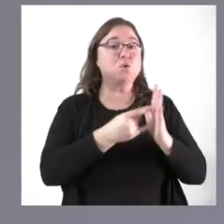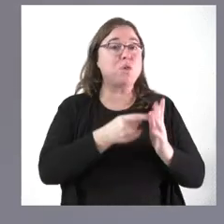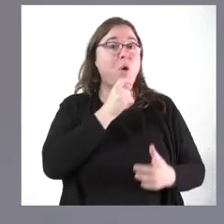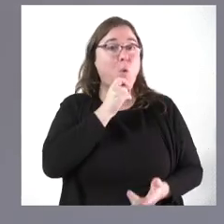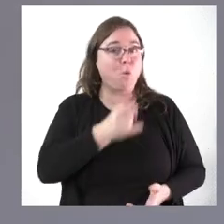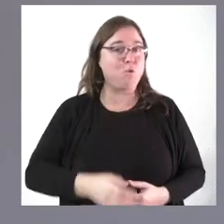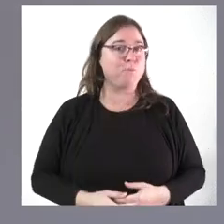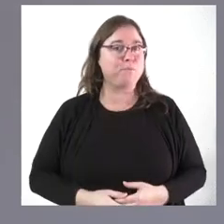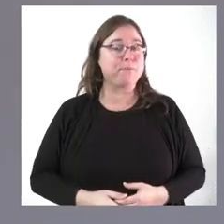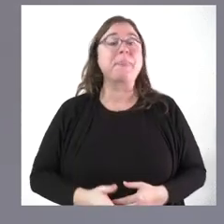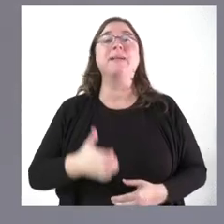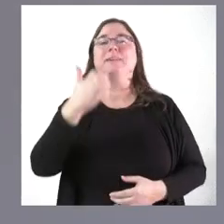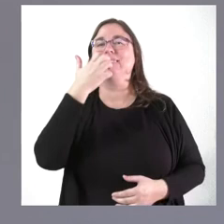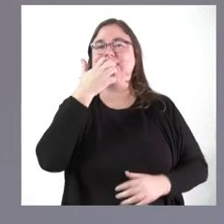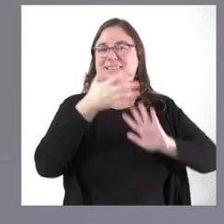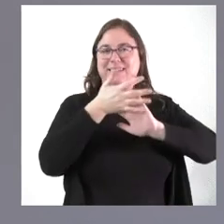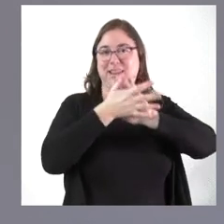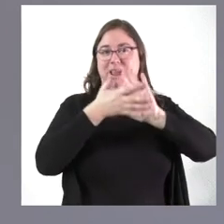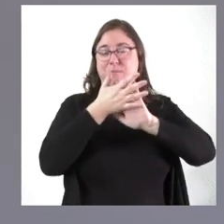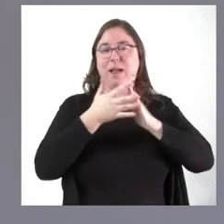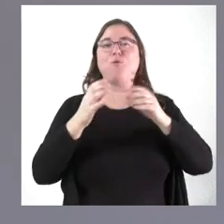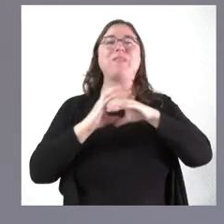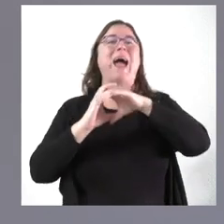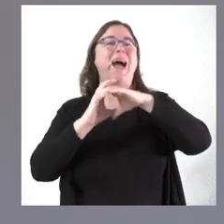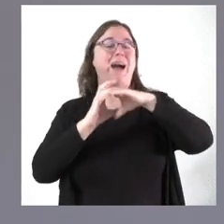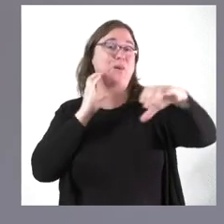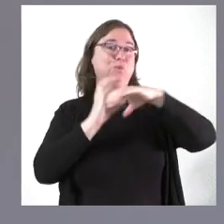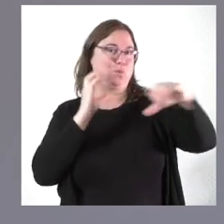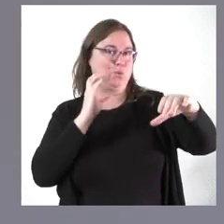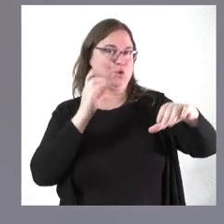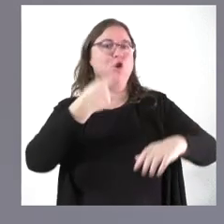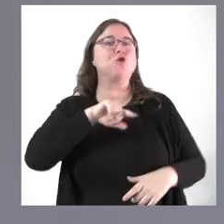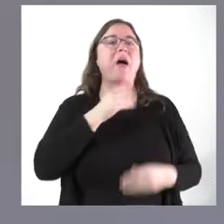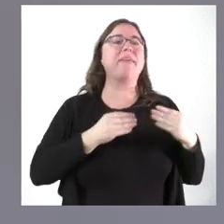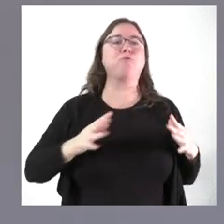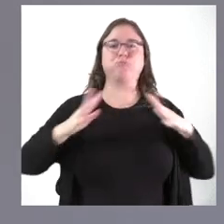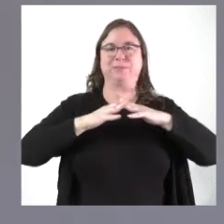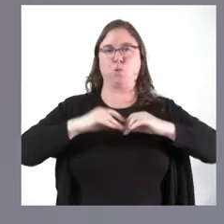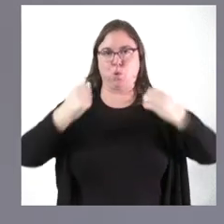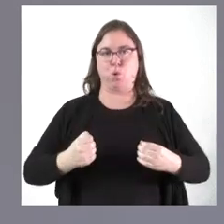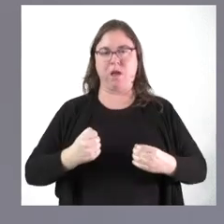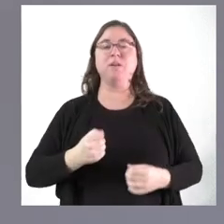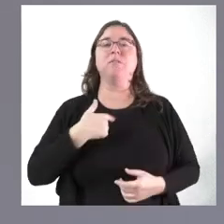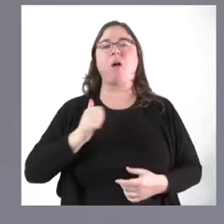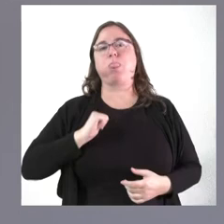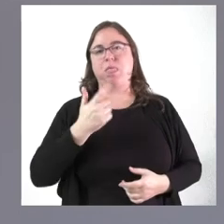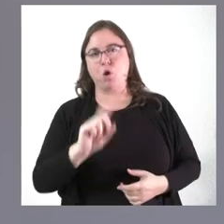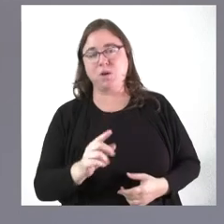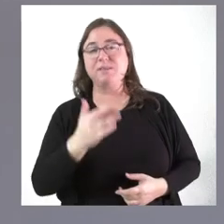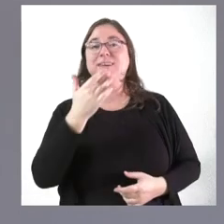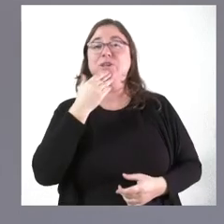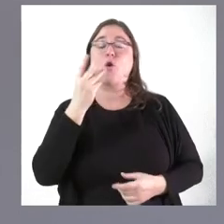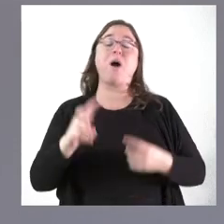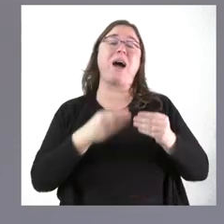tanto hay cuando hablamos de estas líneas de autobuses nuestras medidas son de carácter estructural qué es lo que hemos hecho Usted sabe que tenemos actuaciones en un triple